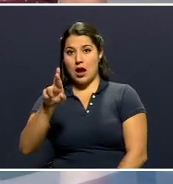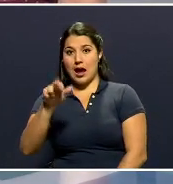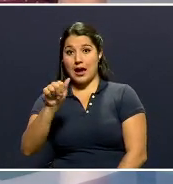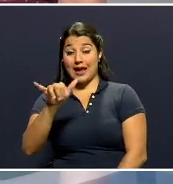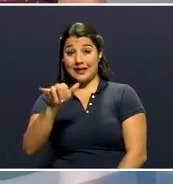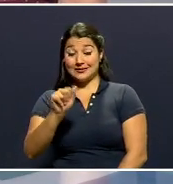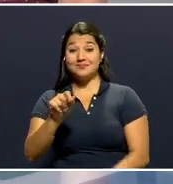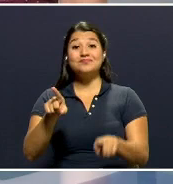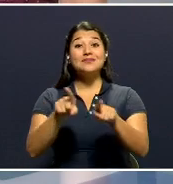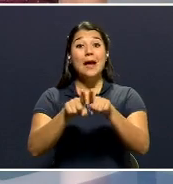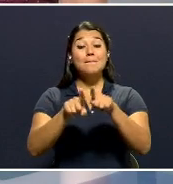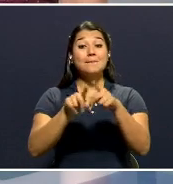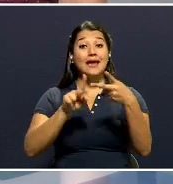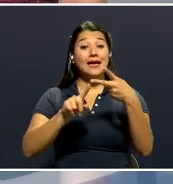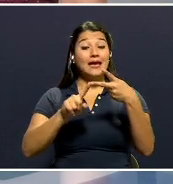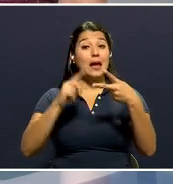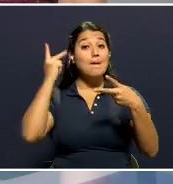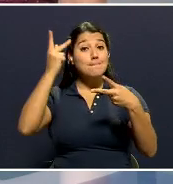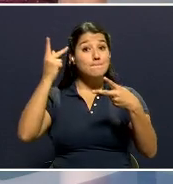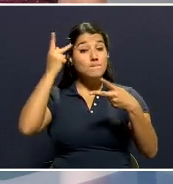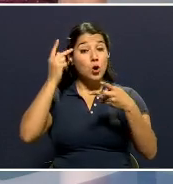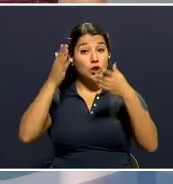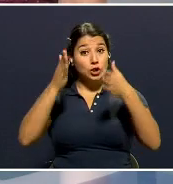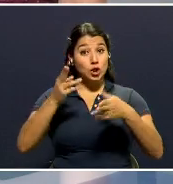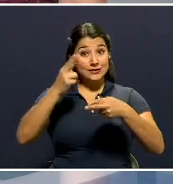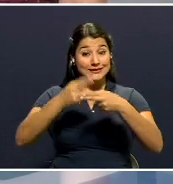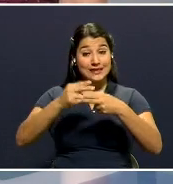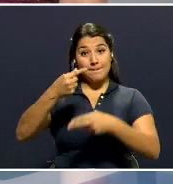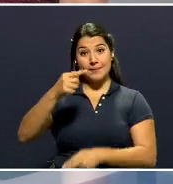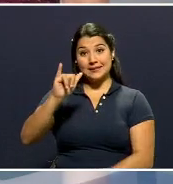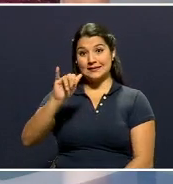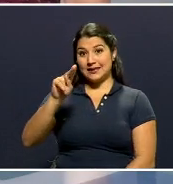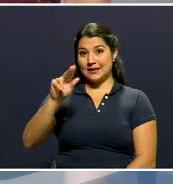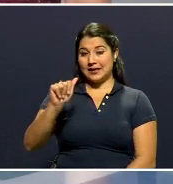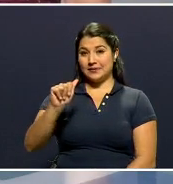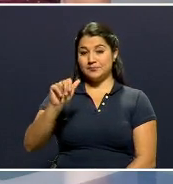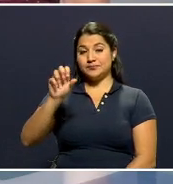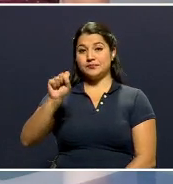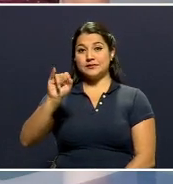teléfono, la politóloga Gina Cibaja.